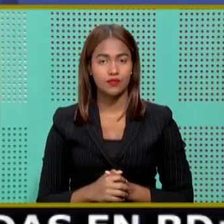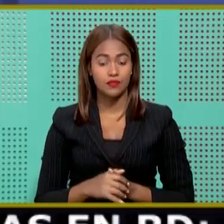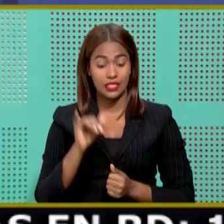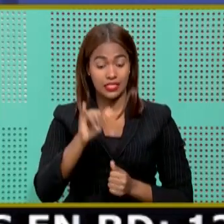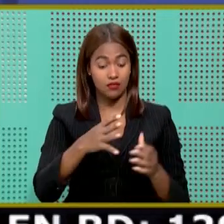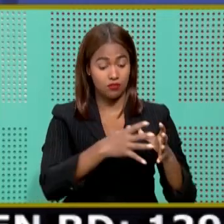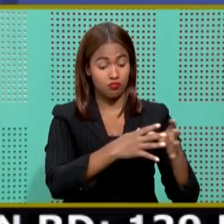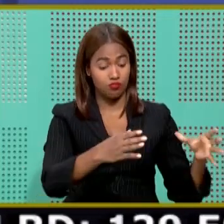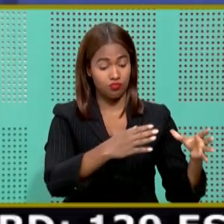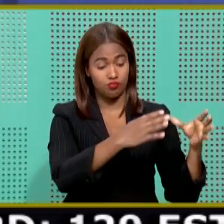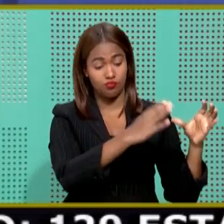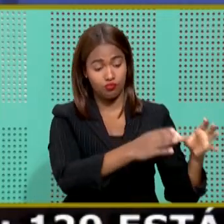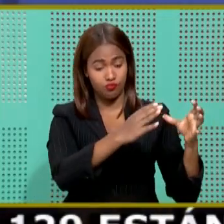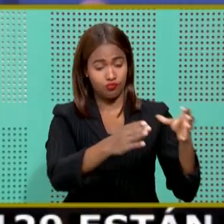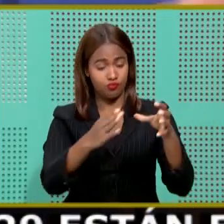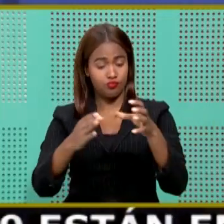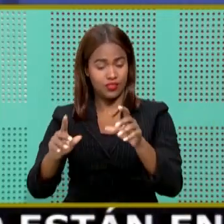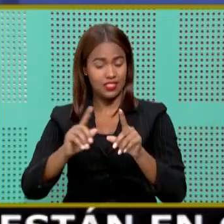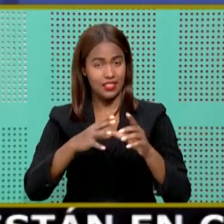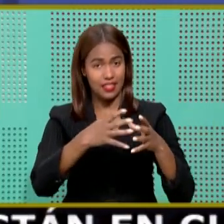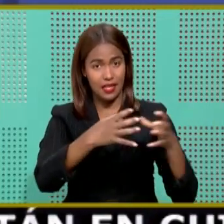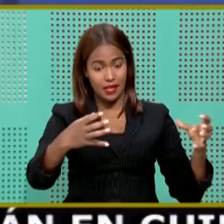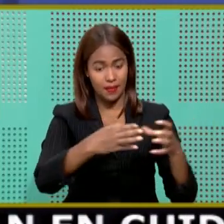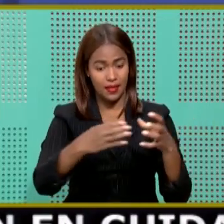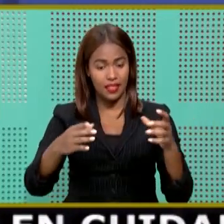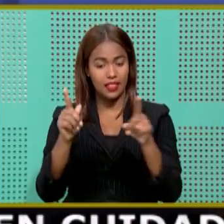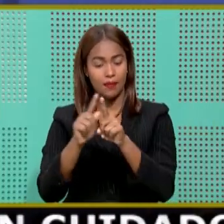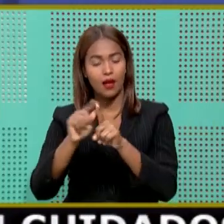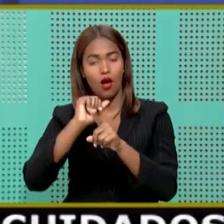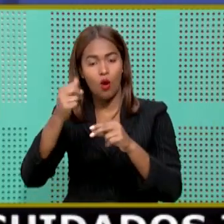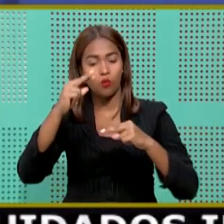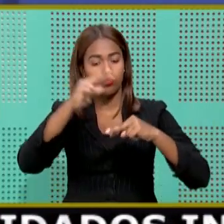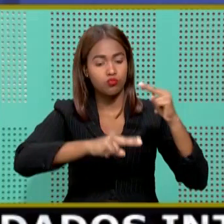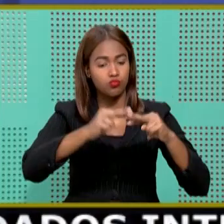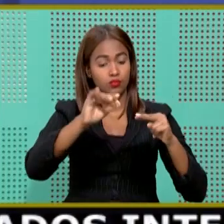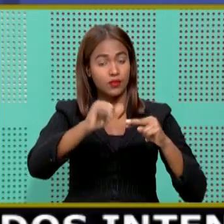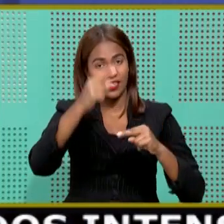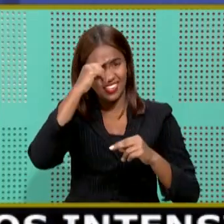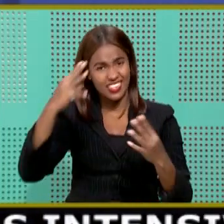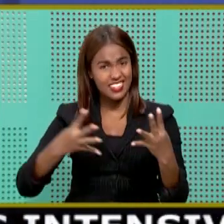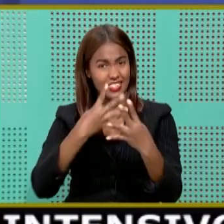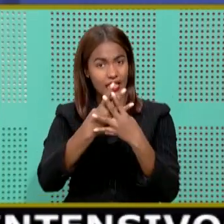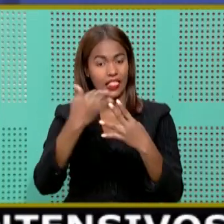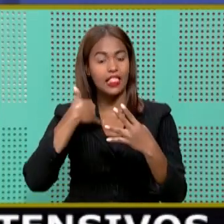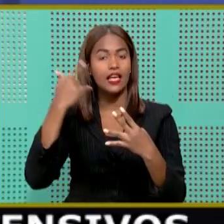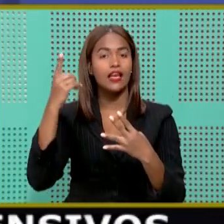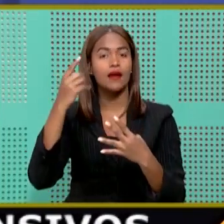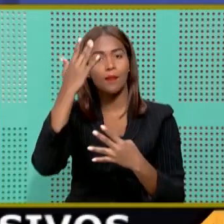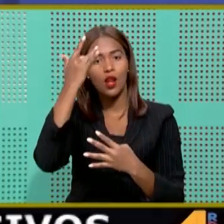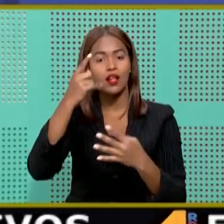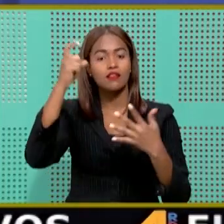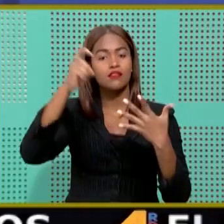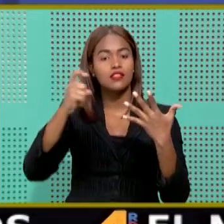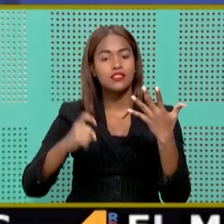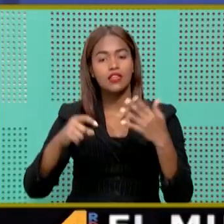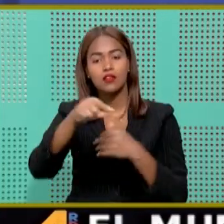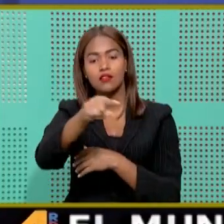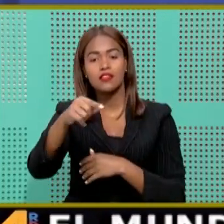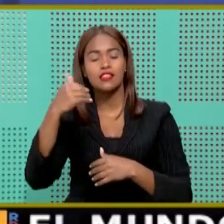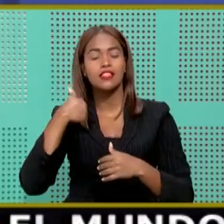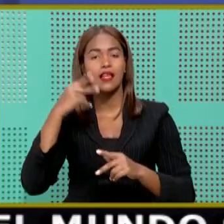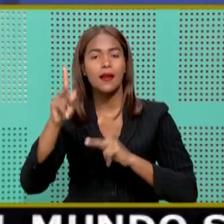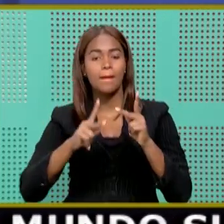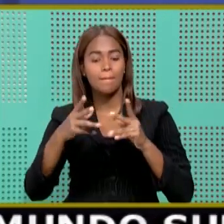separación entre los recintos, al igual que otros aspectos estructurales del complejo, responde a la necesidad de cumplir a cabalidad con